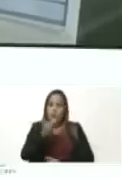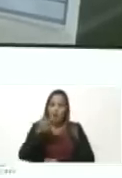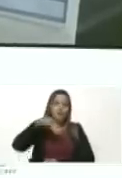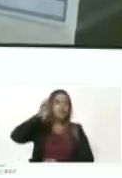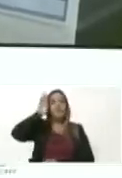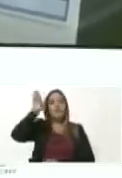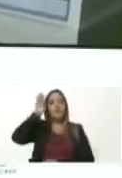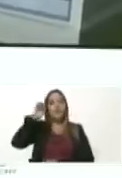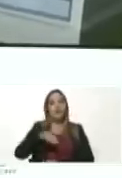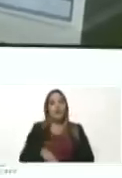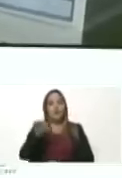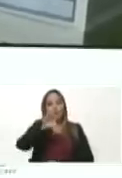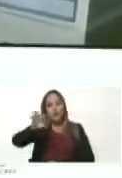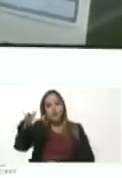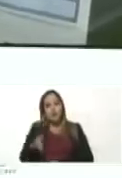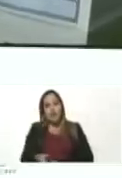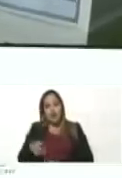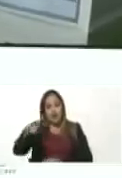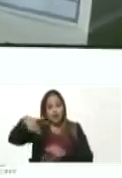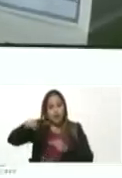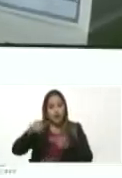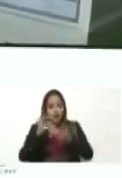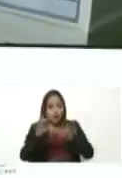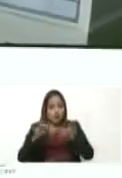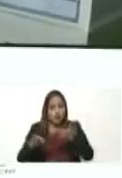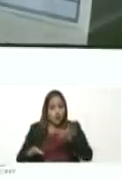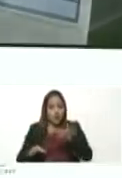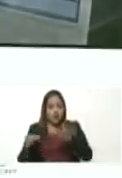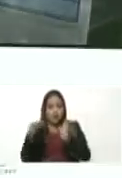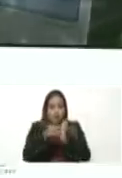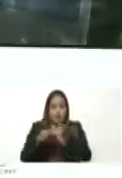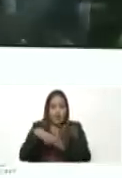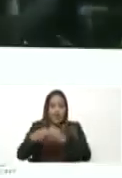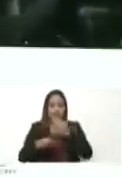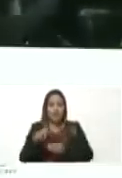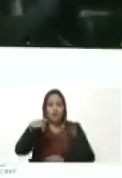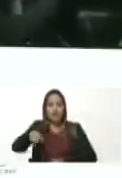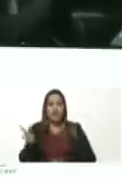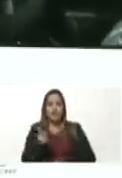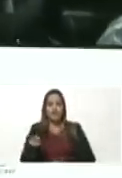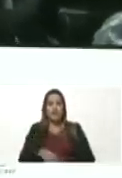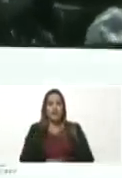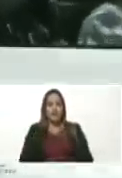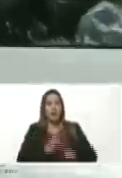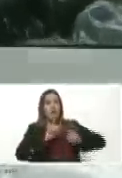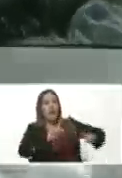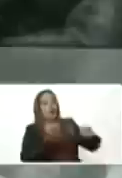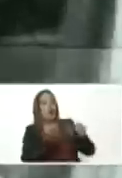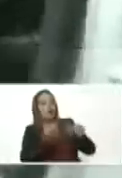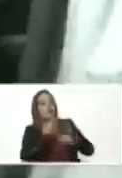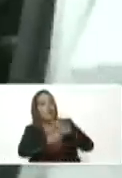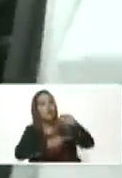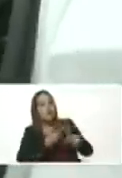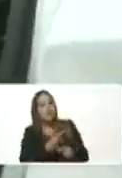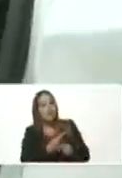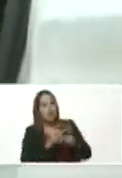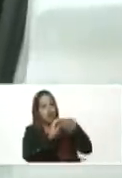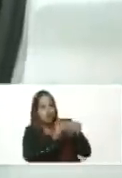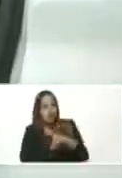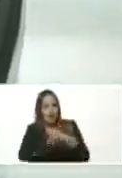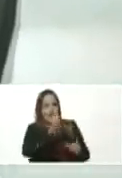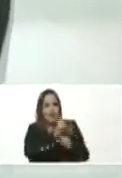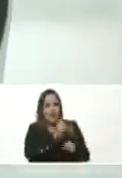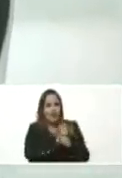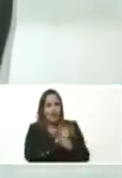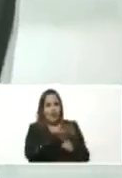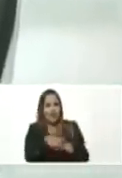lejano, gran porcentaje de estas piezas sean hechas aquí en Venezuela. Hipólito Abreu, ¿cómo está el proceso de recuperación de las líneas de producción y